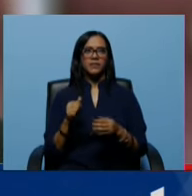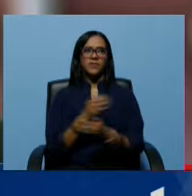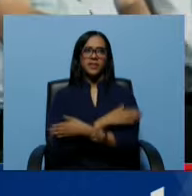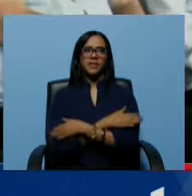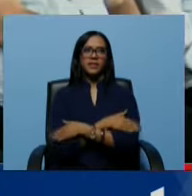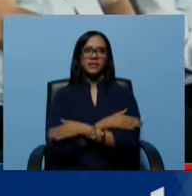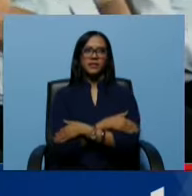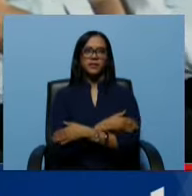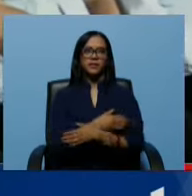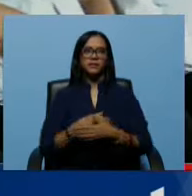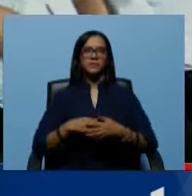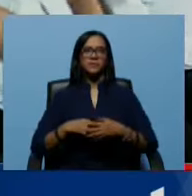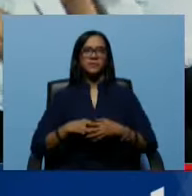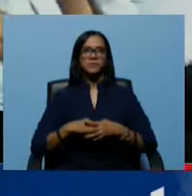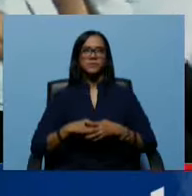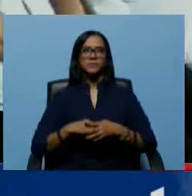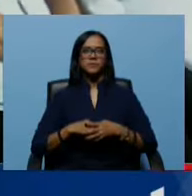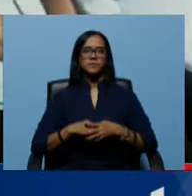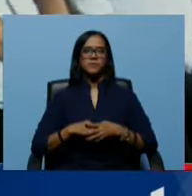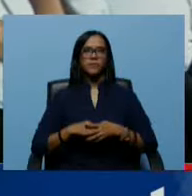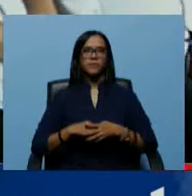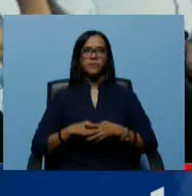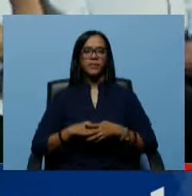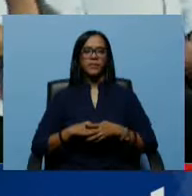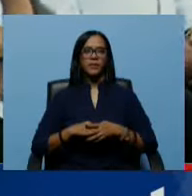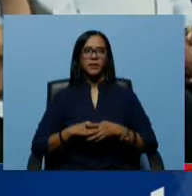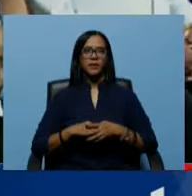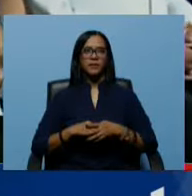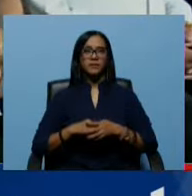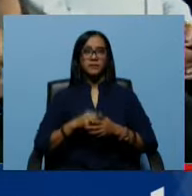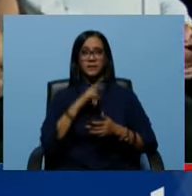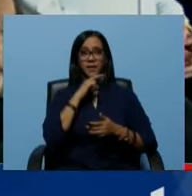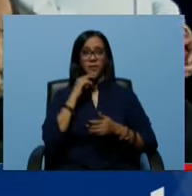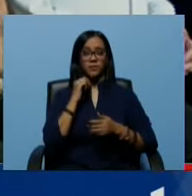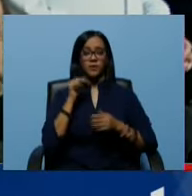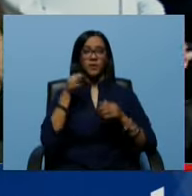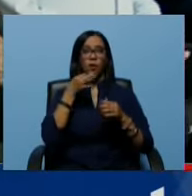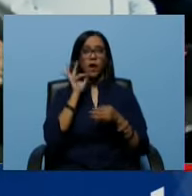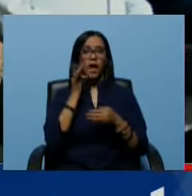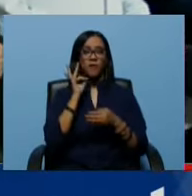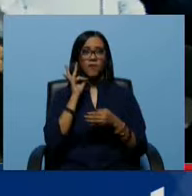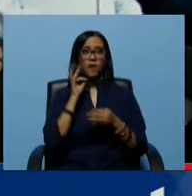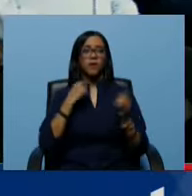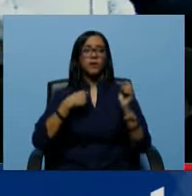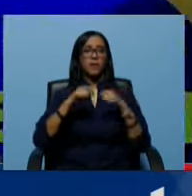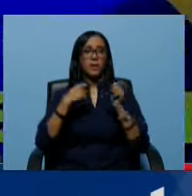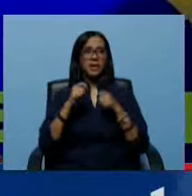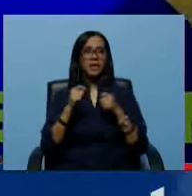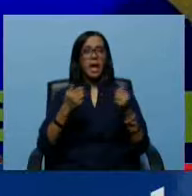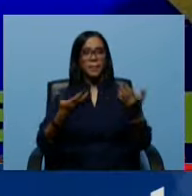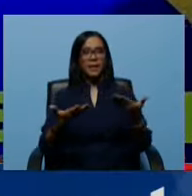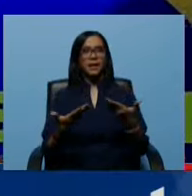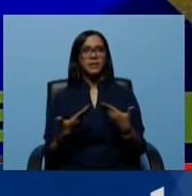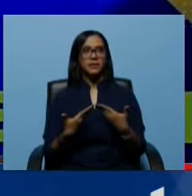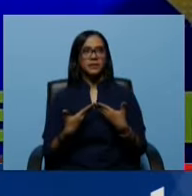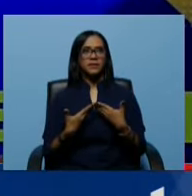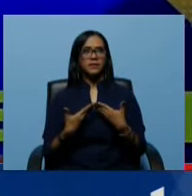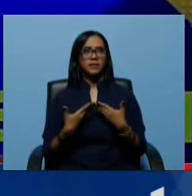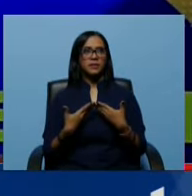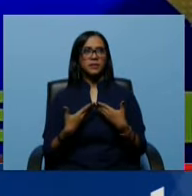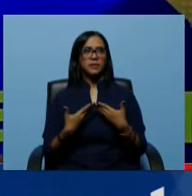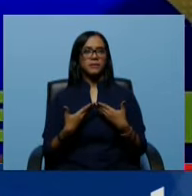felicitaciones. Sabroso, ¿eh? Este es un café de exportación que me acaban de regalar aquí.